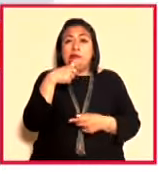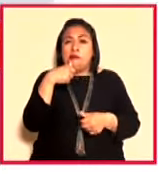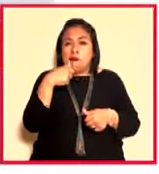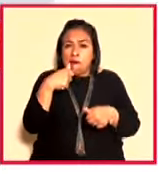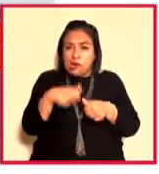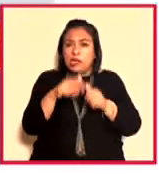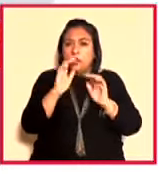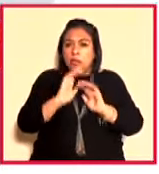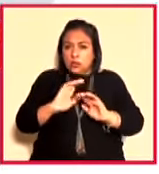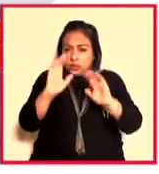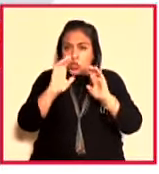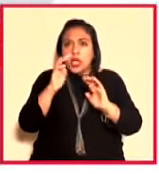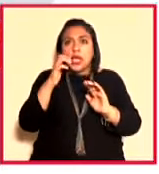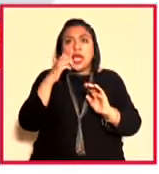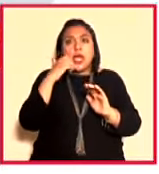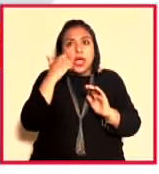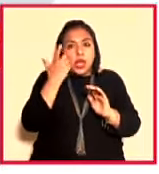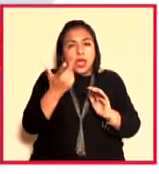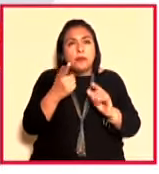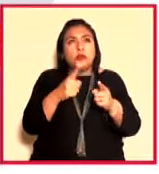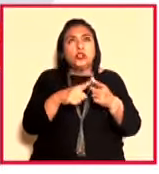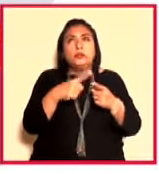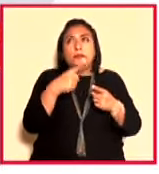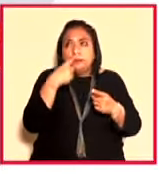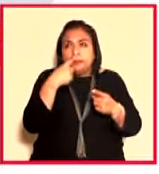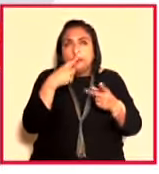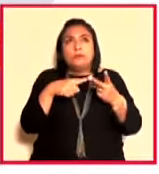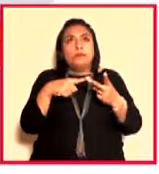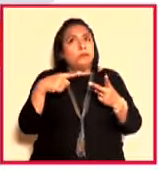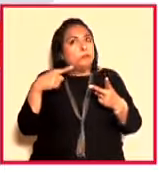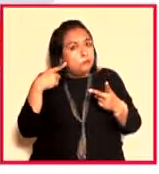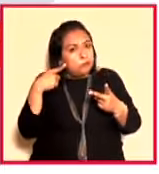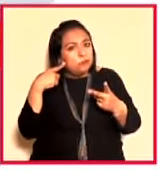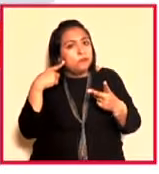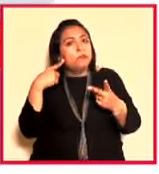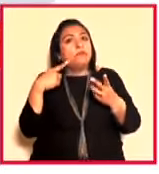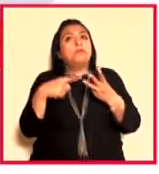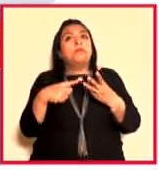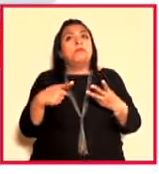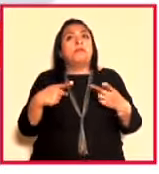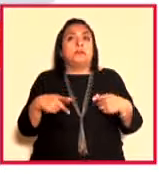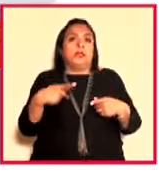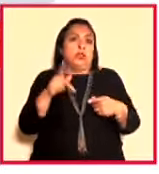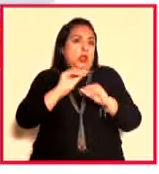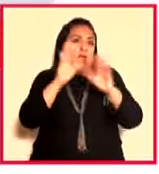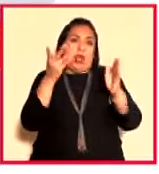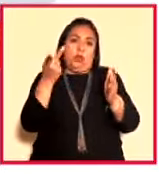queremos que se huelan, que se escuchen, y obviamente que la gente las cante.